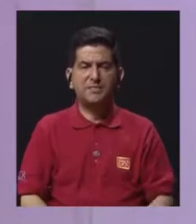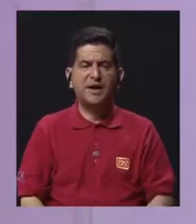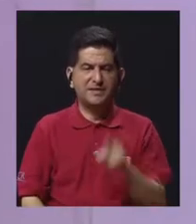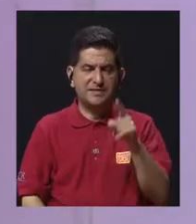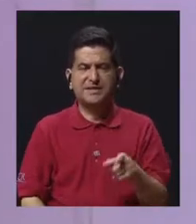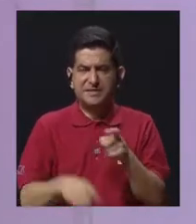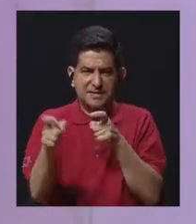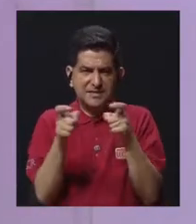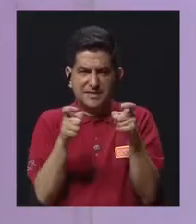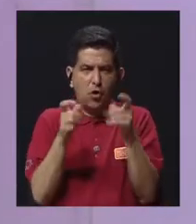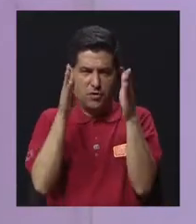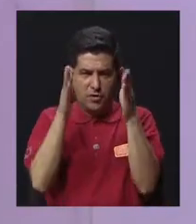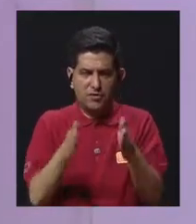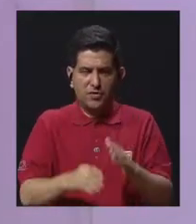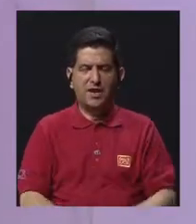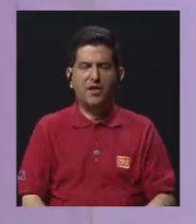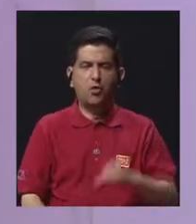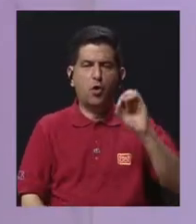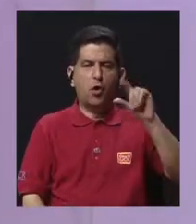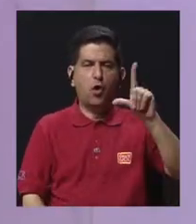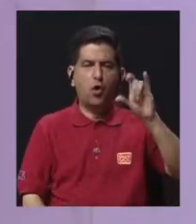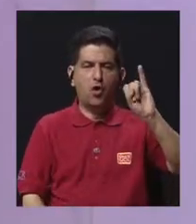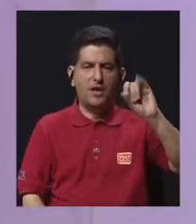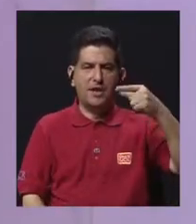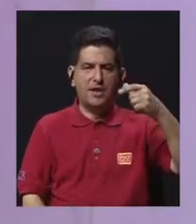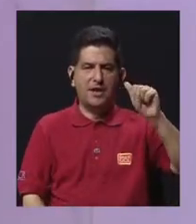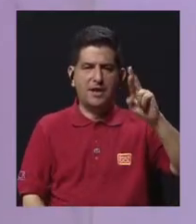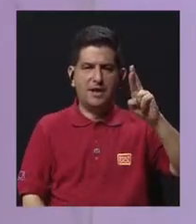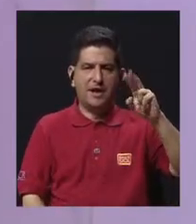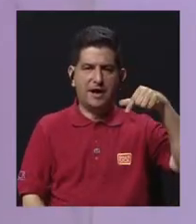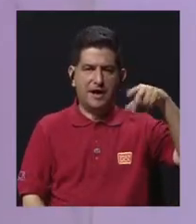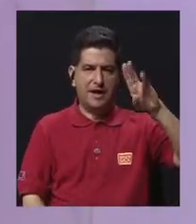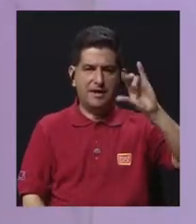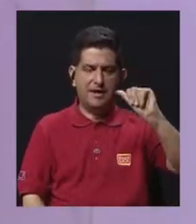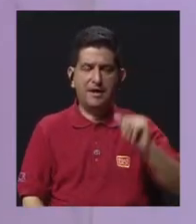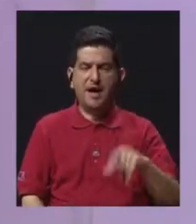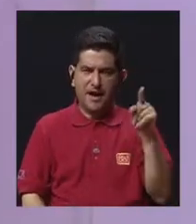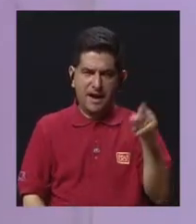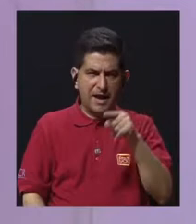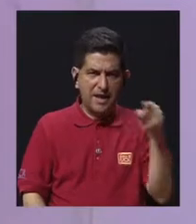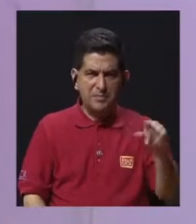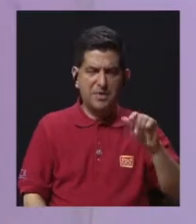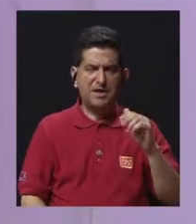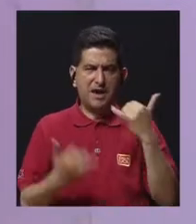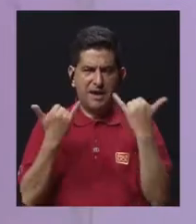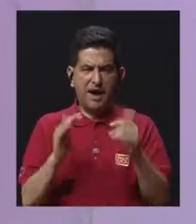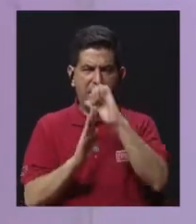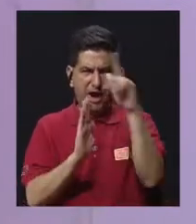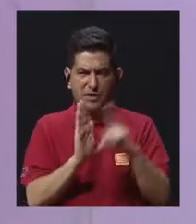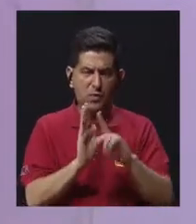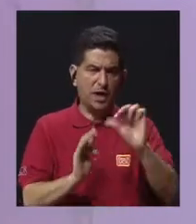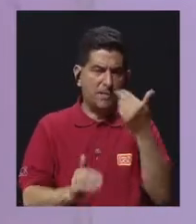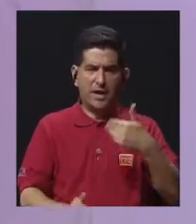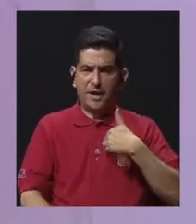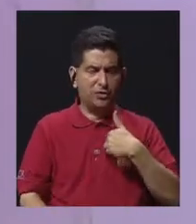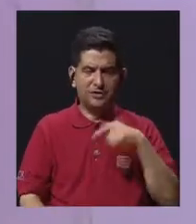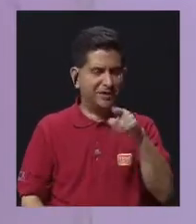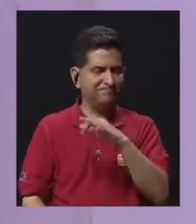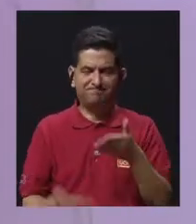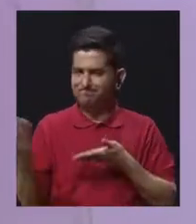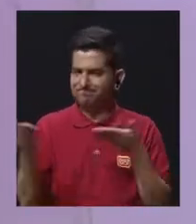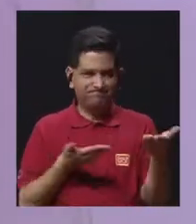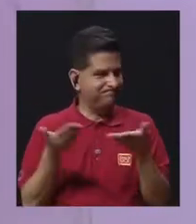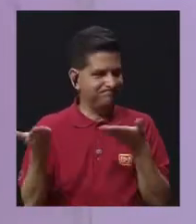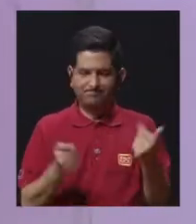pocos, la parte de la oligarquía, que a ellos no les conviene que la constitución haya, de la actual que hay, haya otra